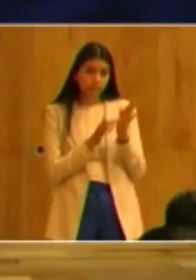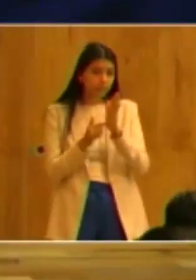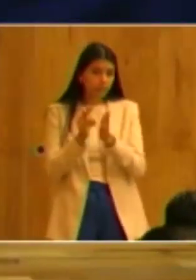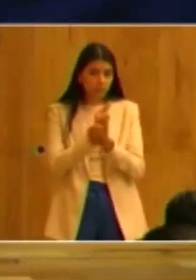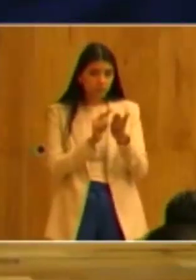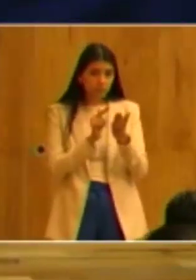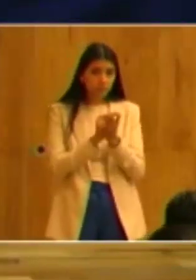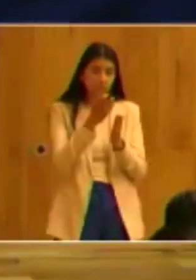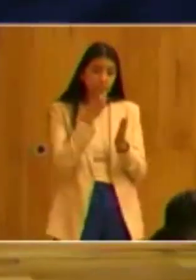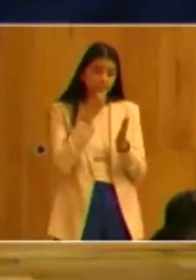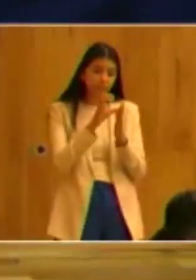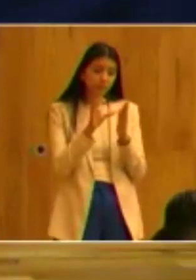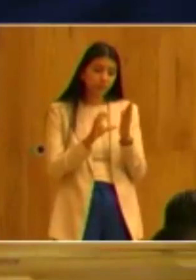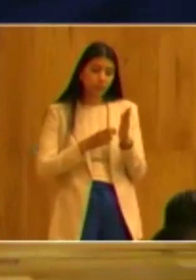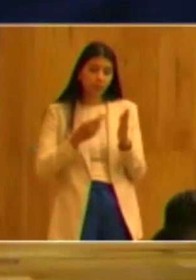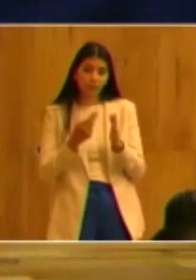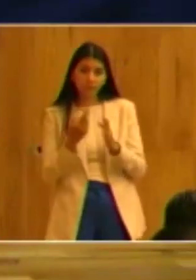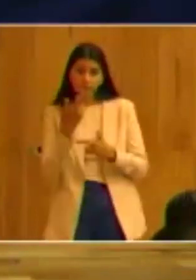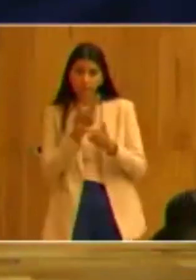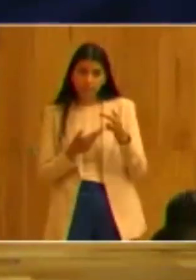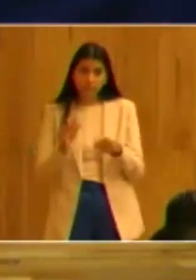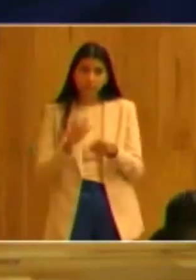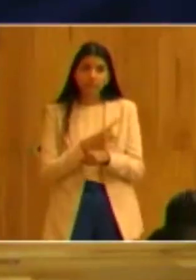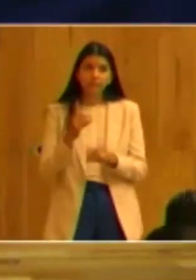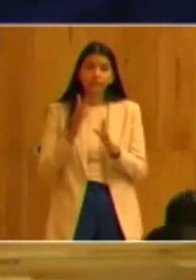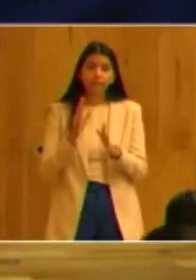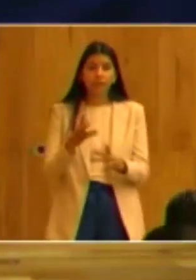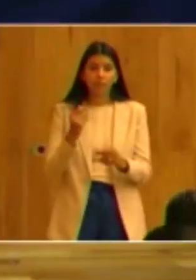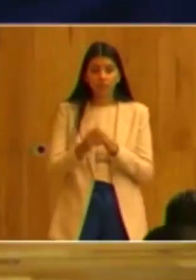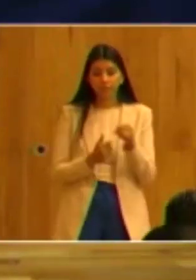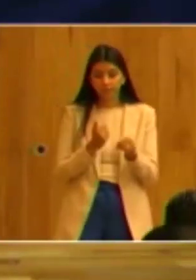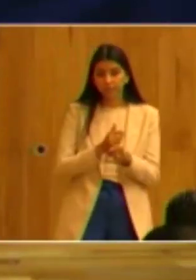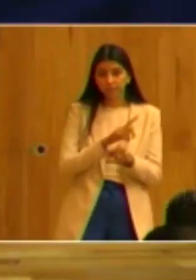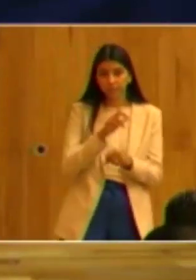El código que tendría que aplicarse, dado que ya han transcurrido varios años.